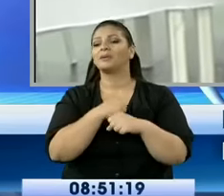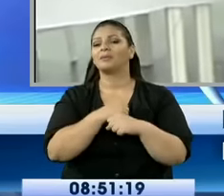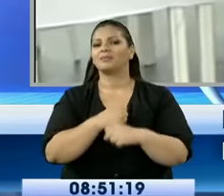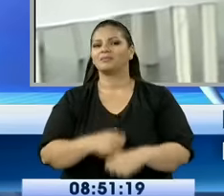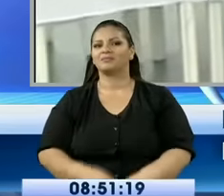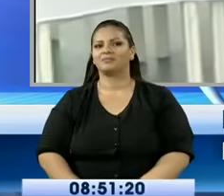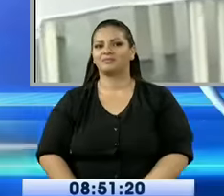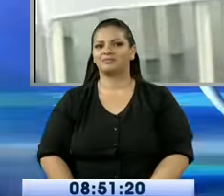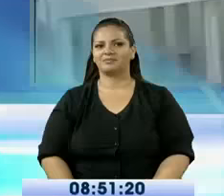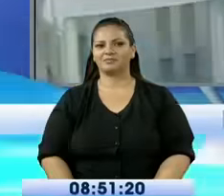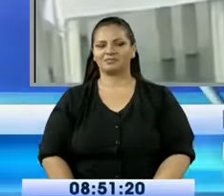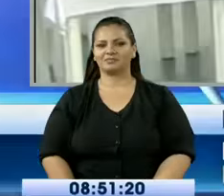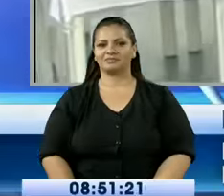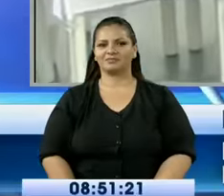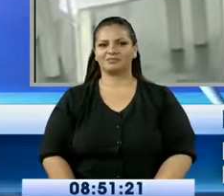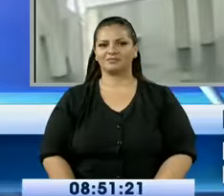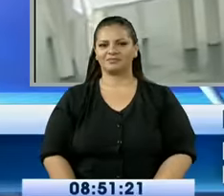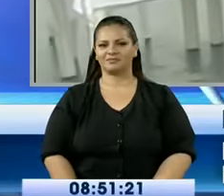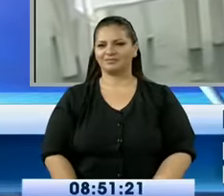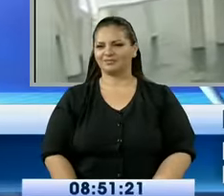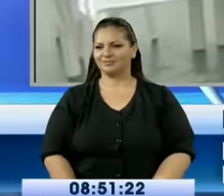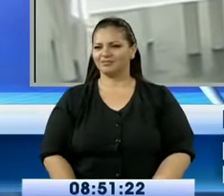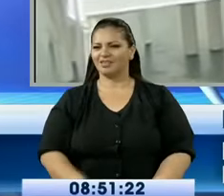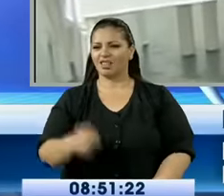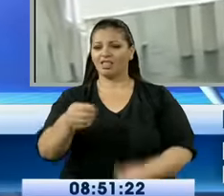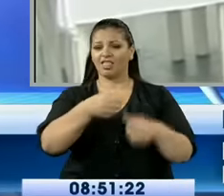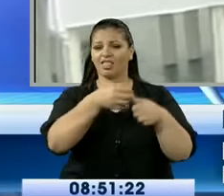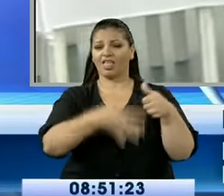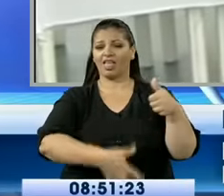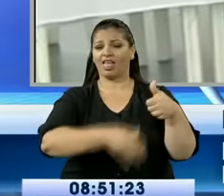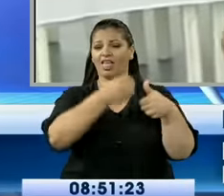se den cuenta. Si pasas de los 3 litros, tienes que preocuparte.